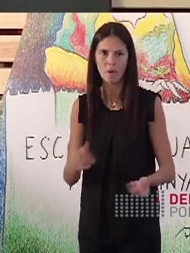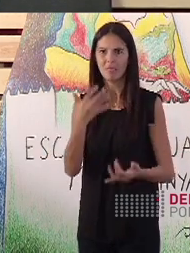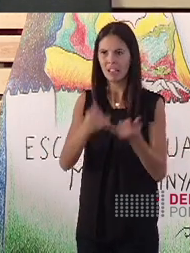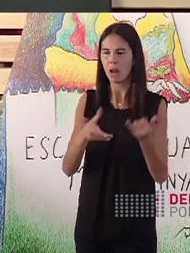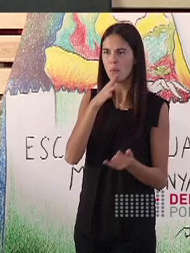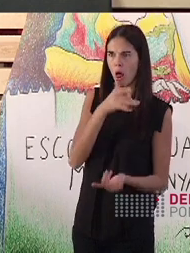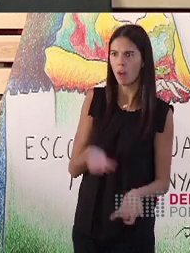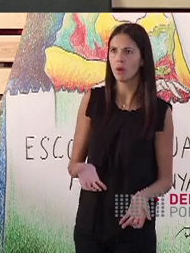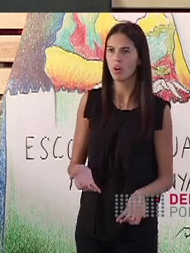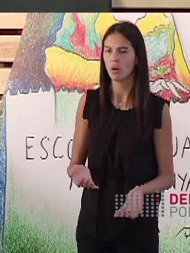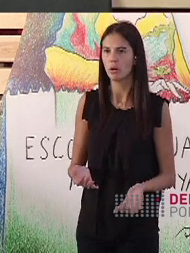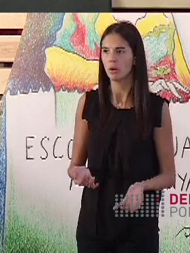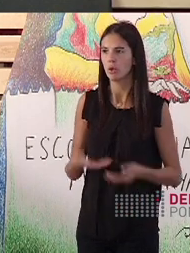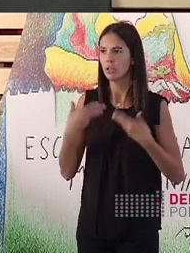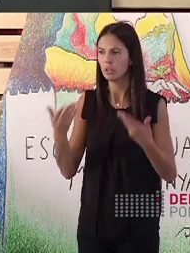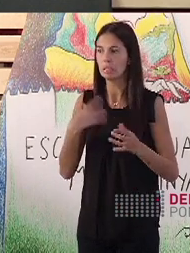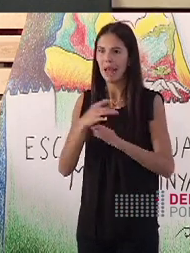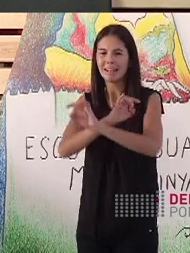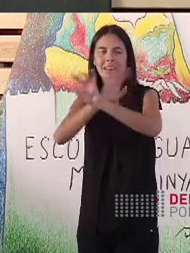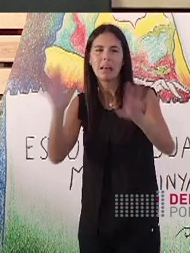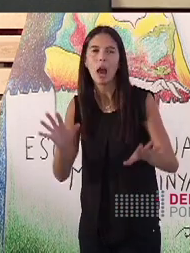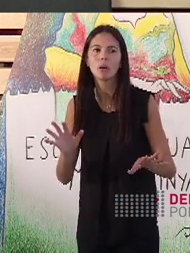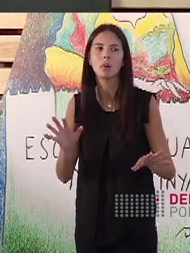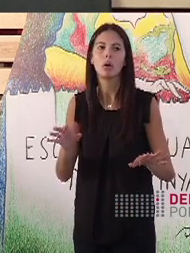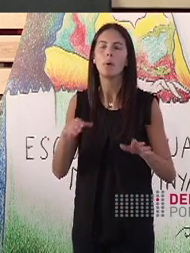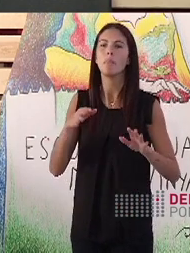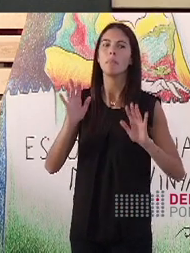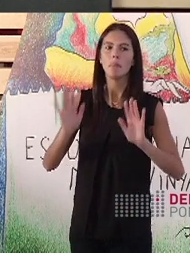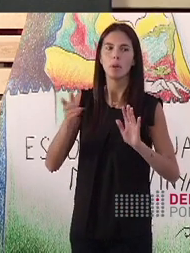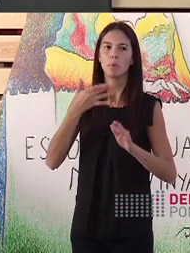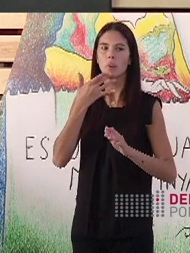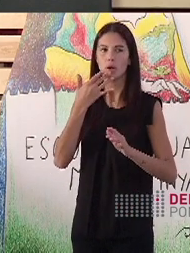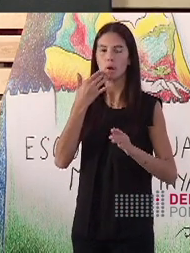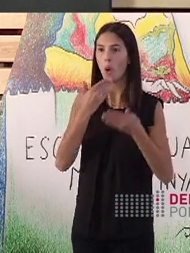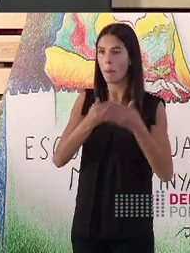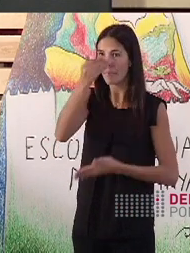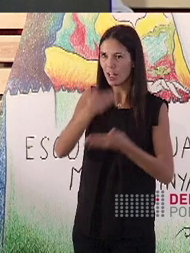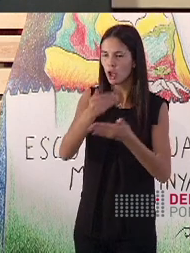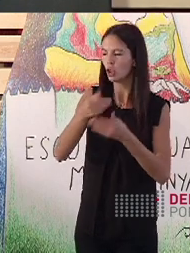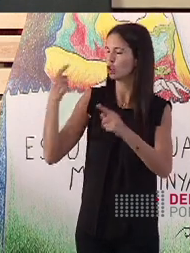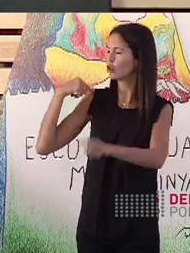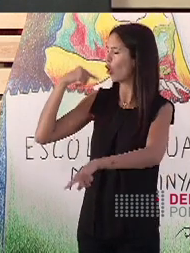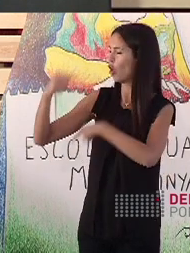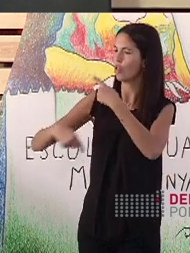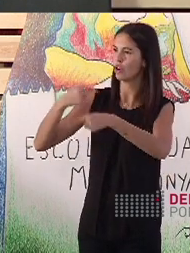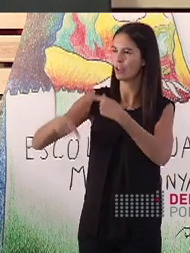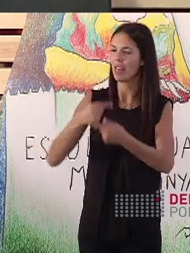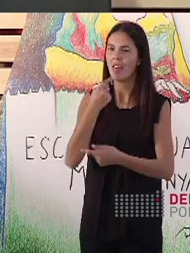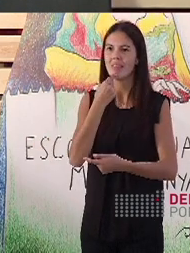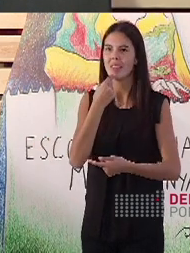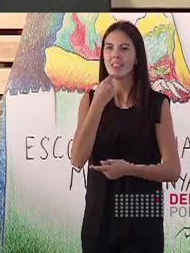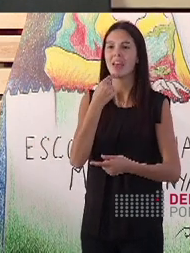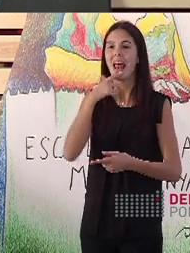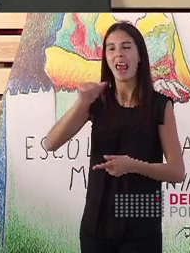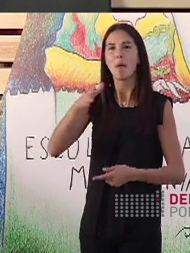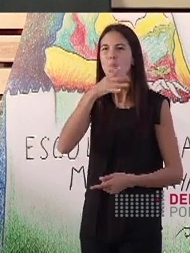¿no? O sea, es obvio, ¿no? Pero sin embargo está ahí. O sea, mirad todos los titulares diarios y todos los titulares nunca ponen la